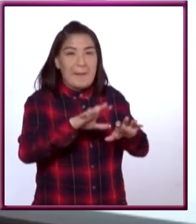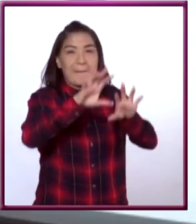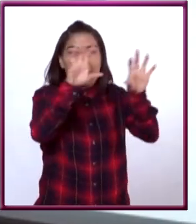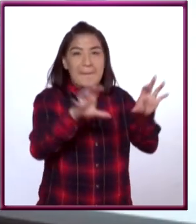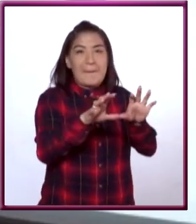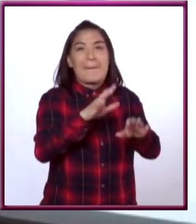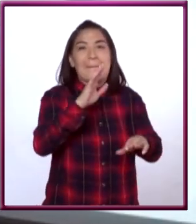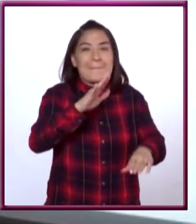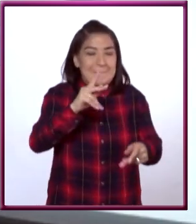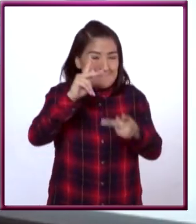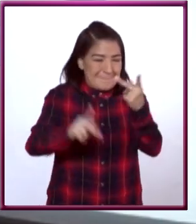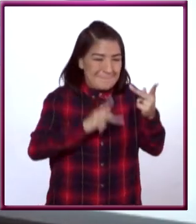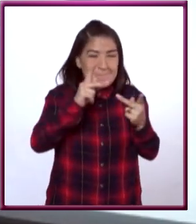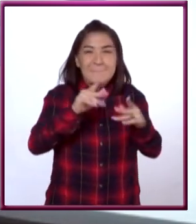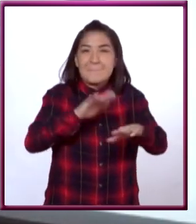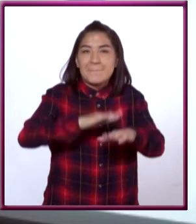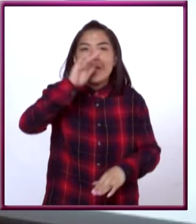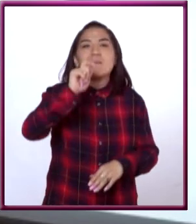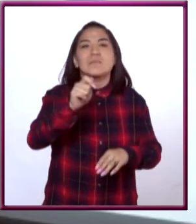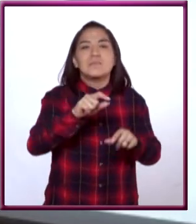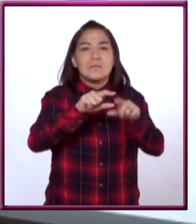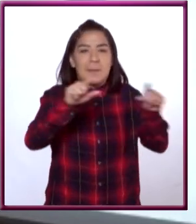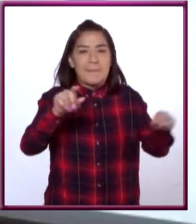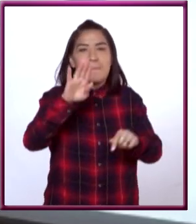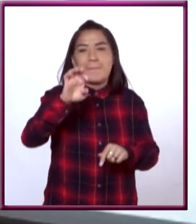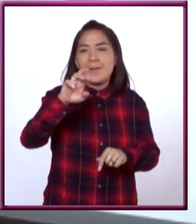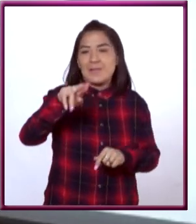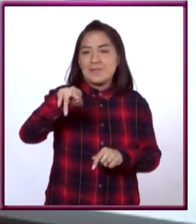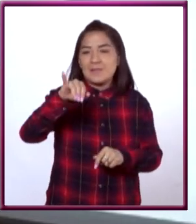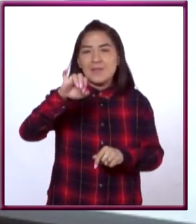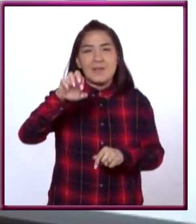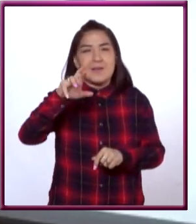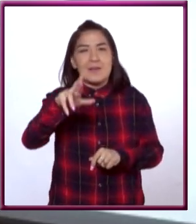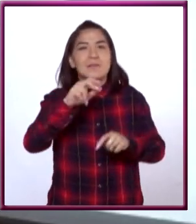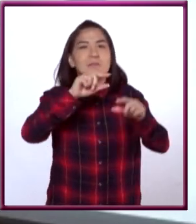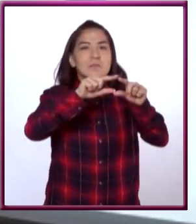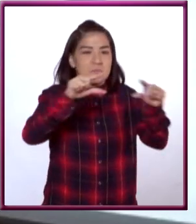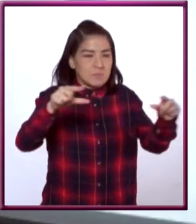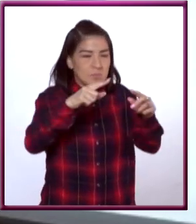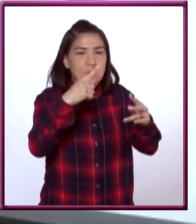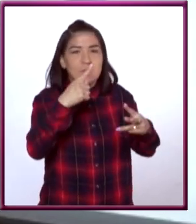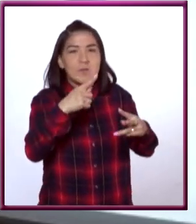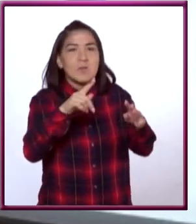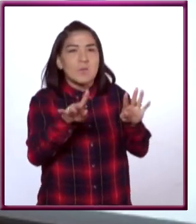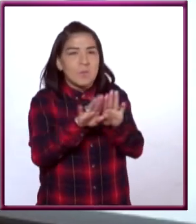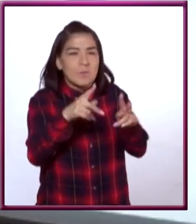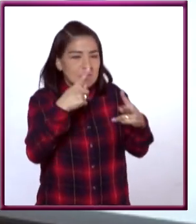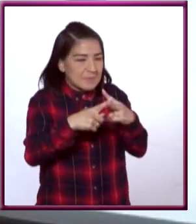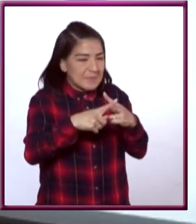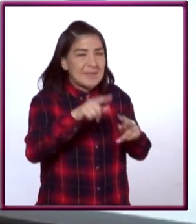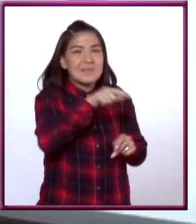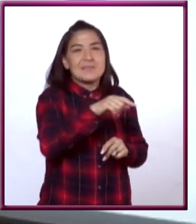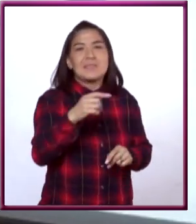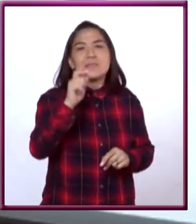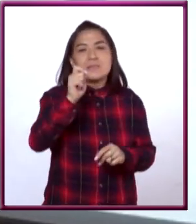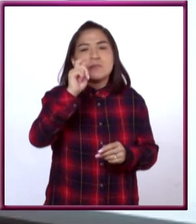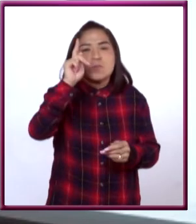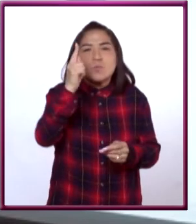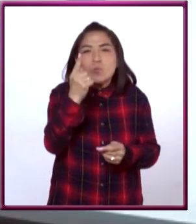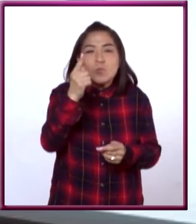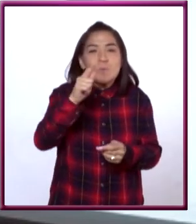precisión, pues se utilizan, por ejemplo, calibradores Vernier que pueden llegar a tener hasta 1 micrómetro de